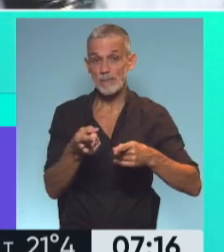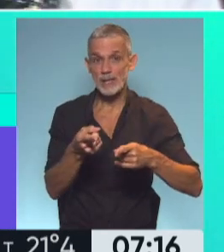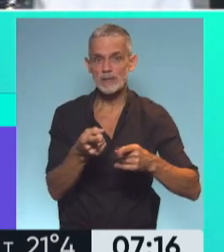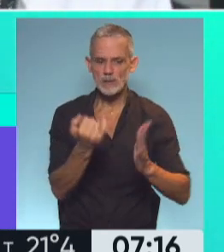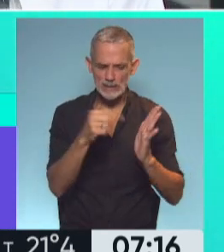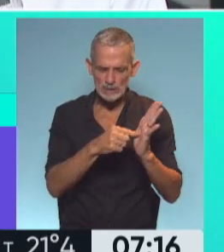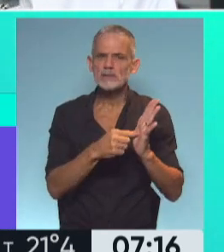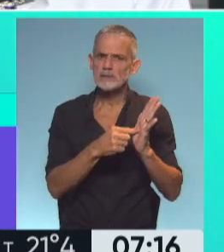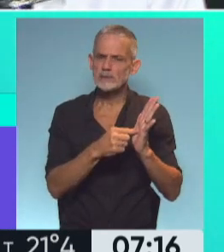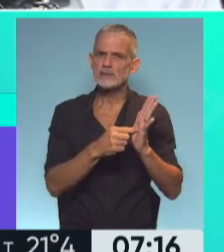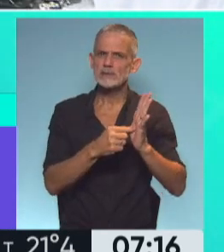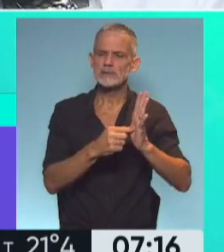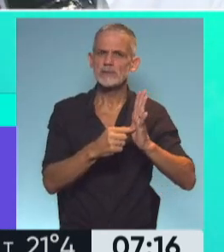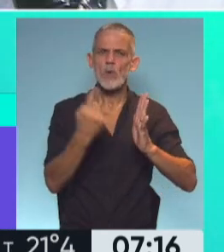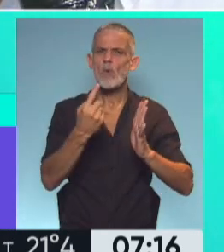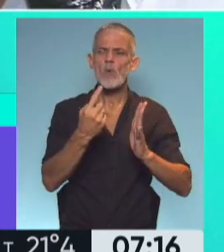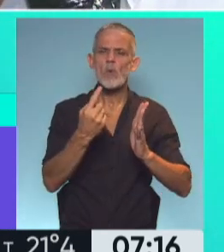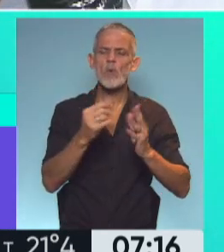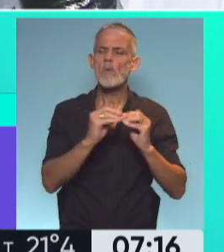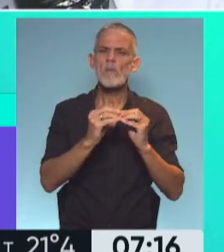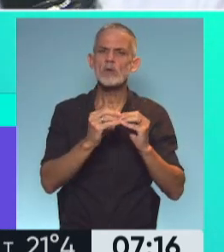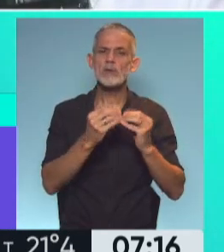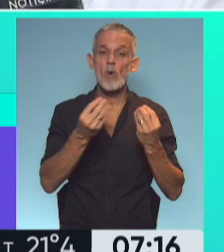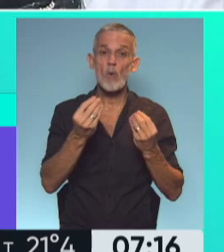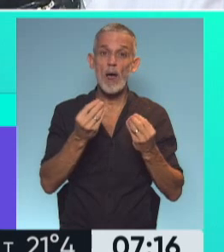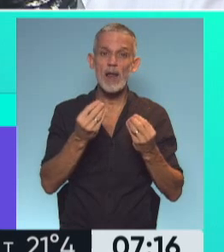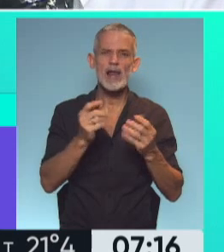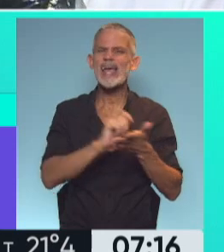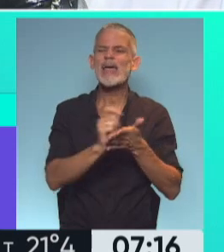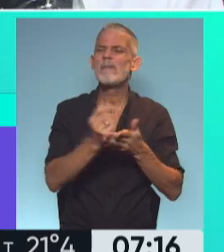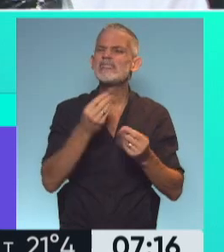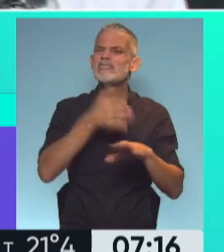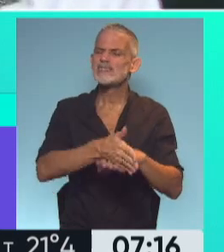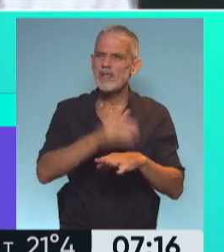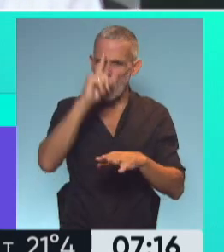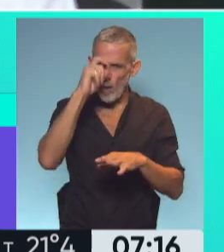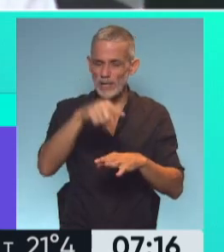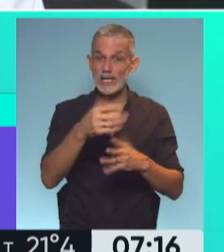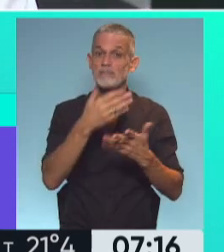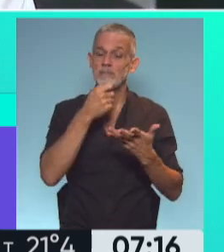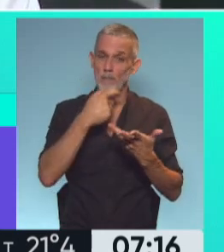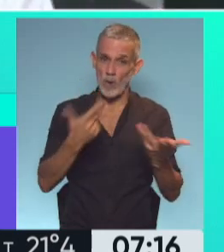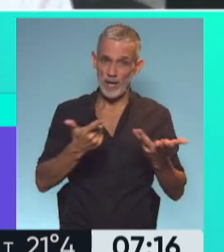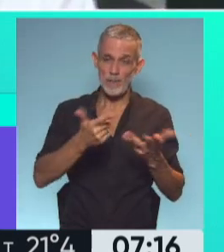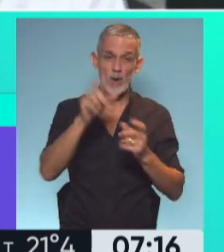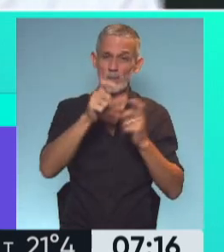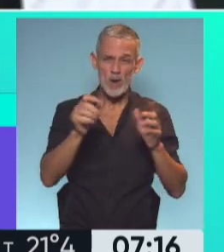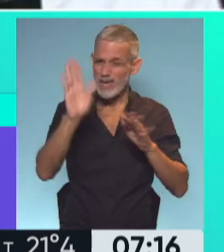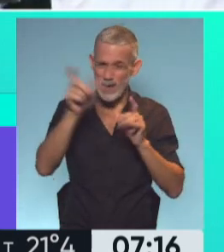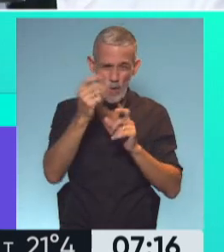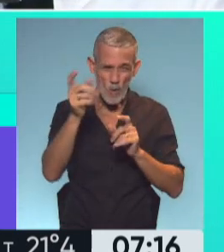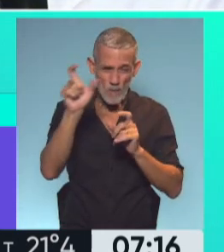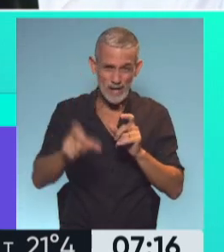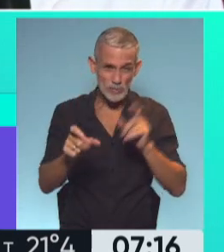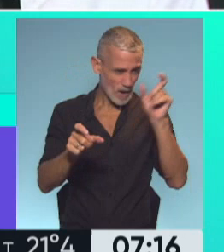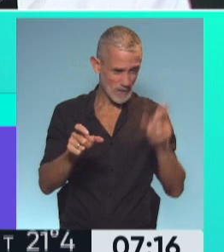determinante independiente de la mortalidad fue el mes de ingreso, de modo que si un paciente de las mismas